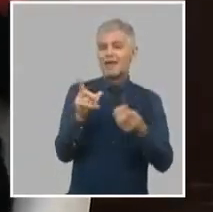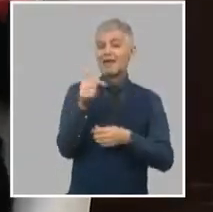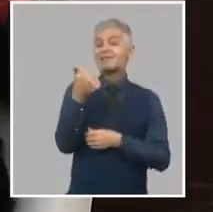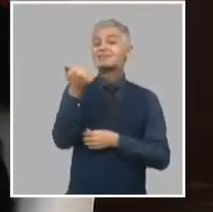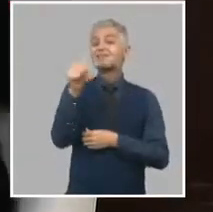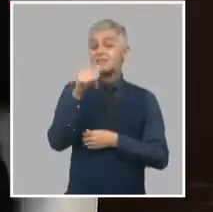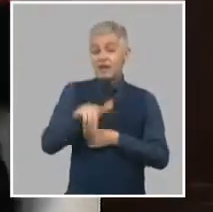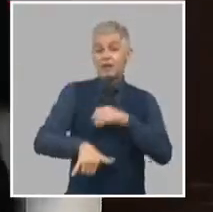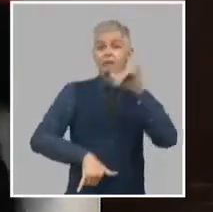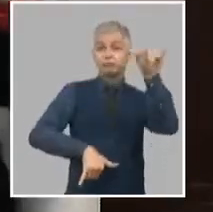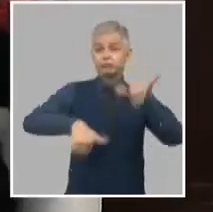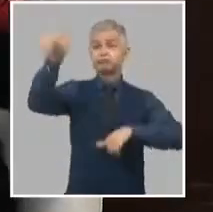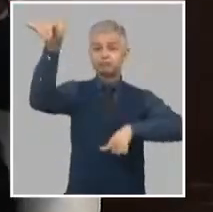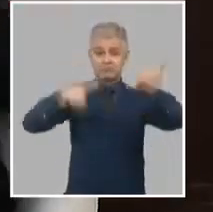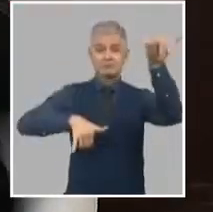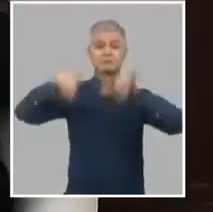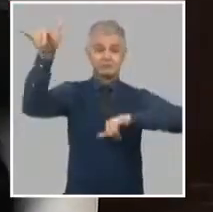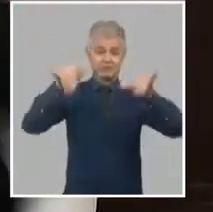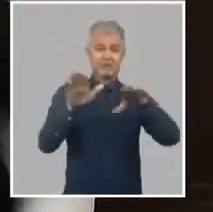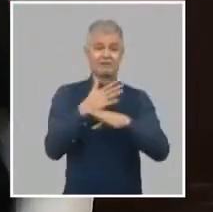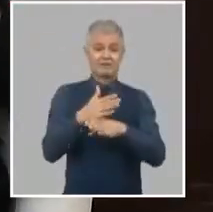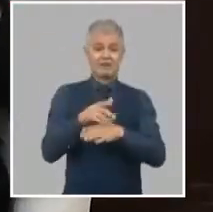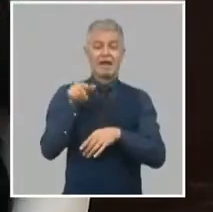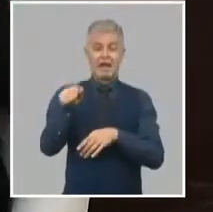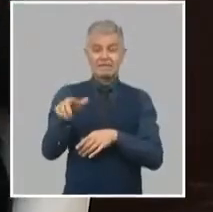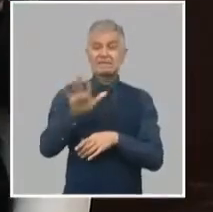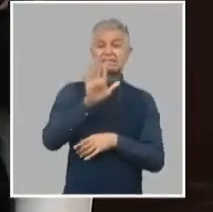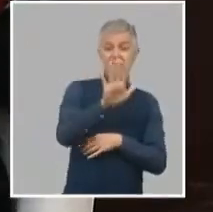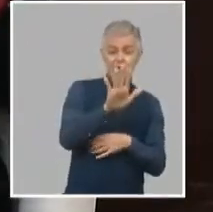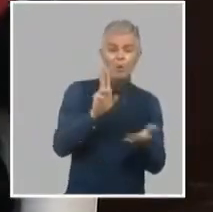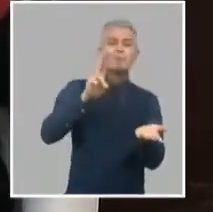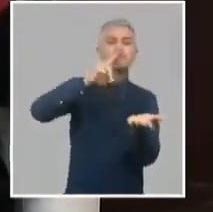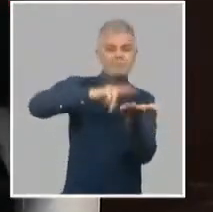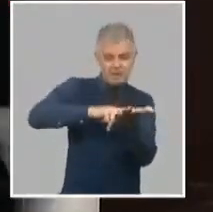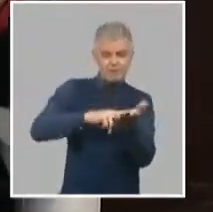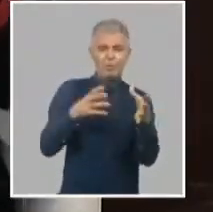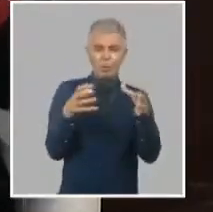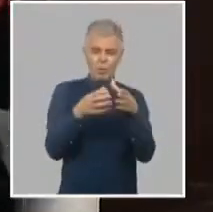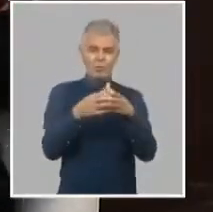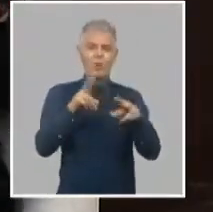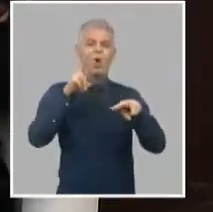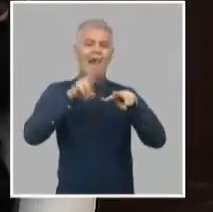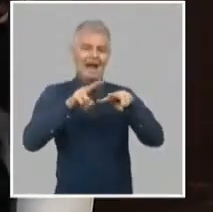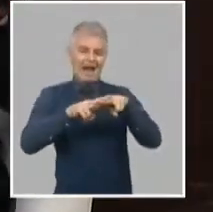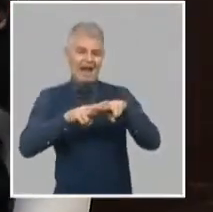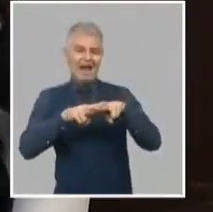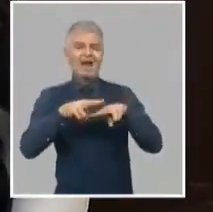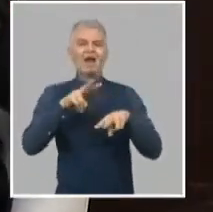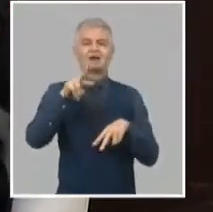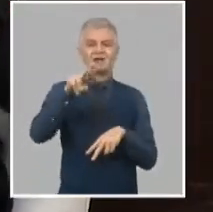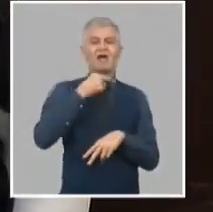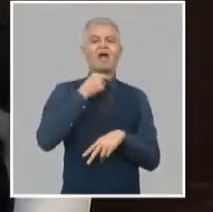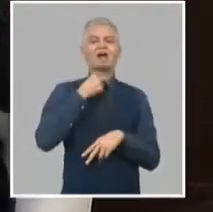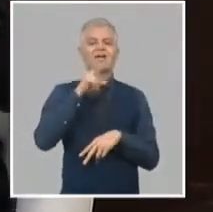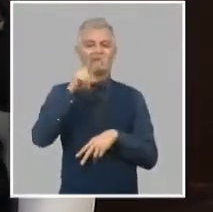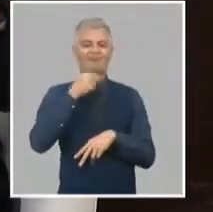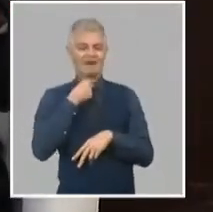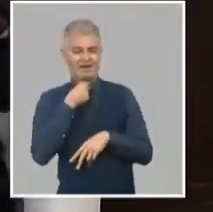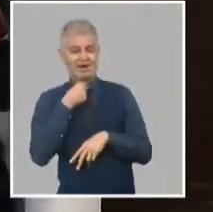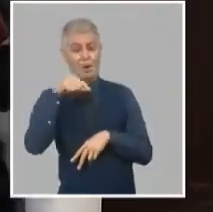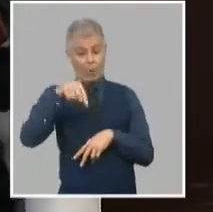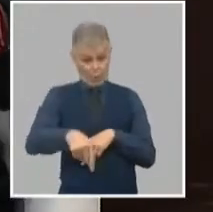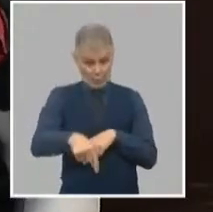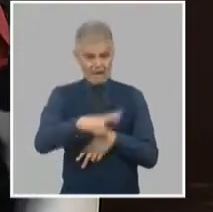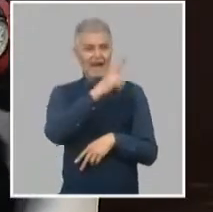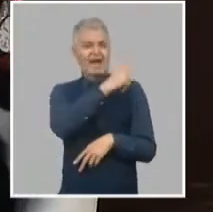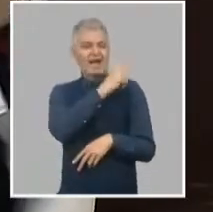misiones internacionalistas, de ellas 5 como integrante del contingente Henry Reef. Y hoy es el jefe de la Brigada Médica